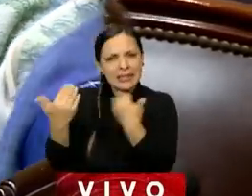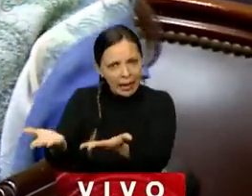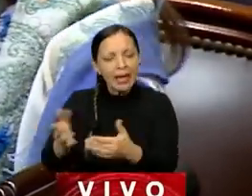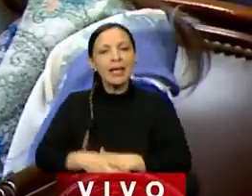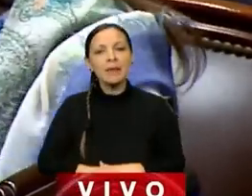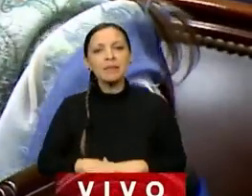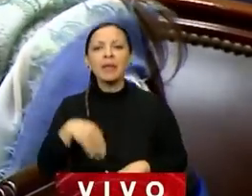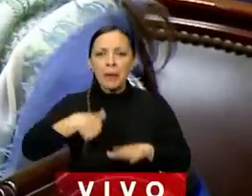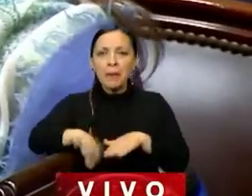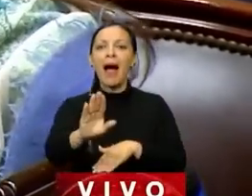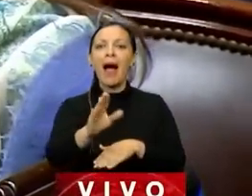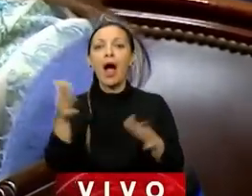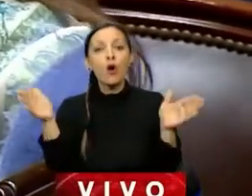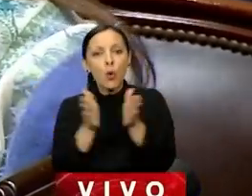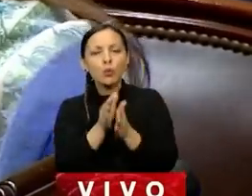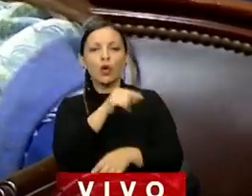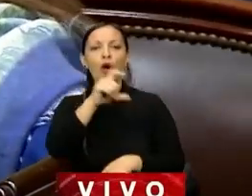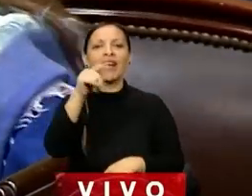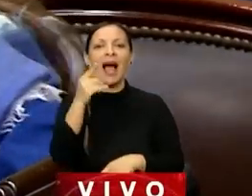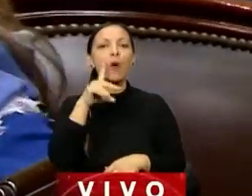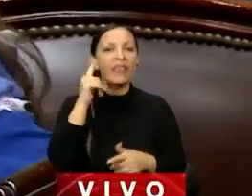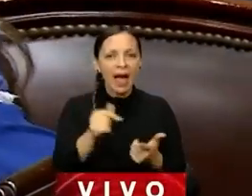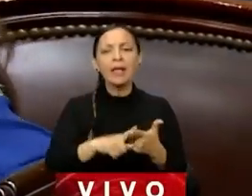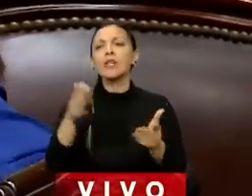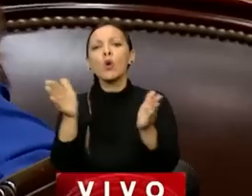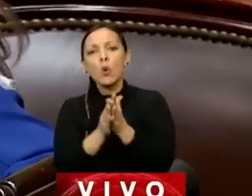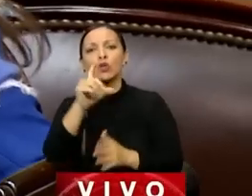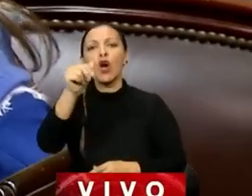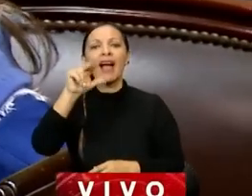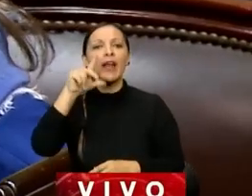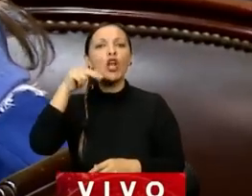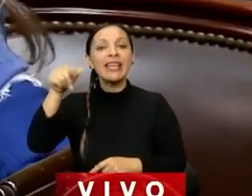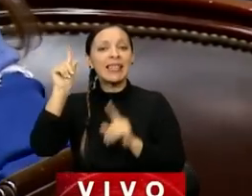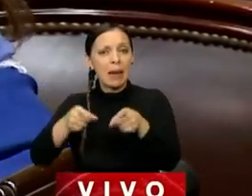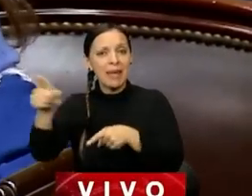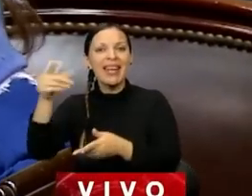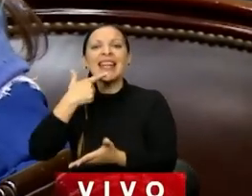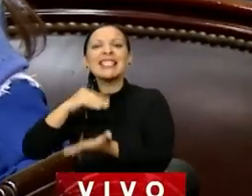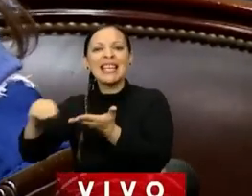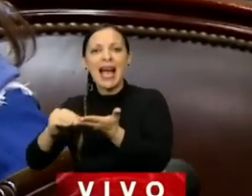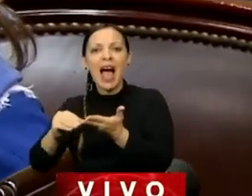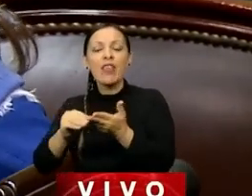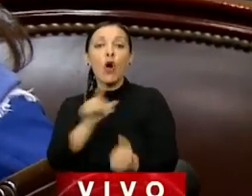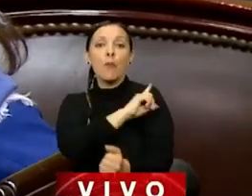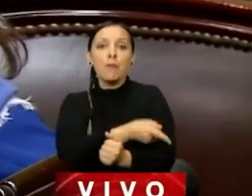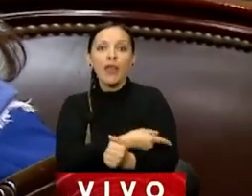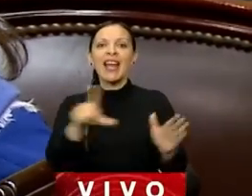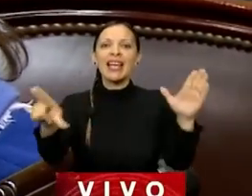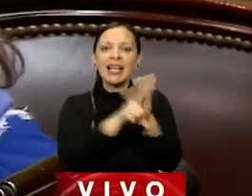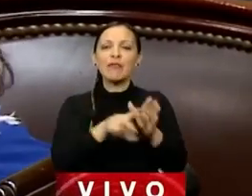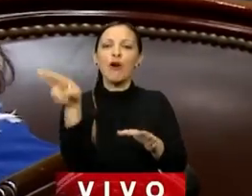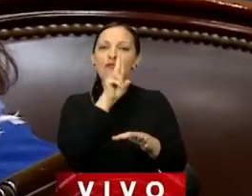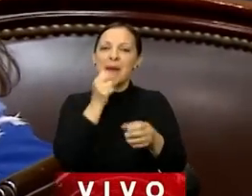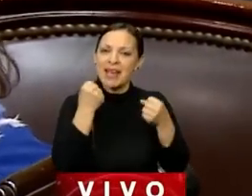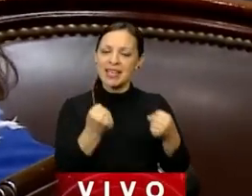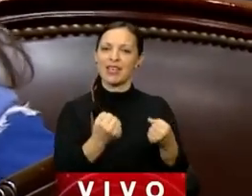tener, juntamente con Claudia y juntamente con Carolina en el Senado, un poder legislativo femenino,